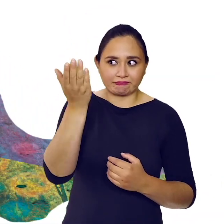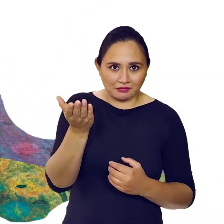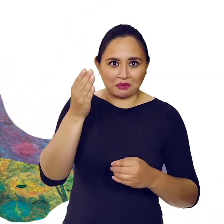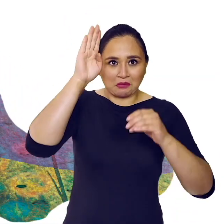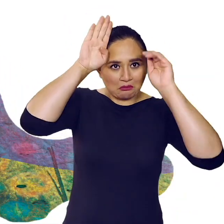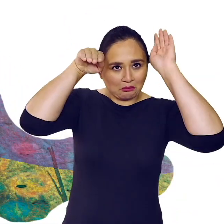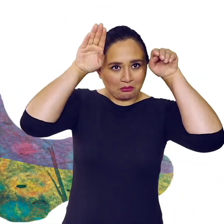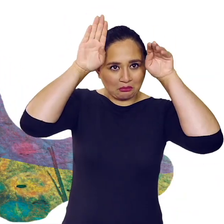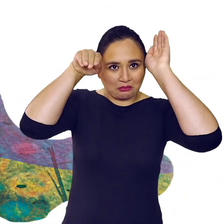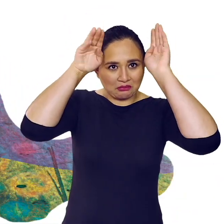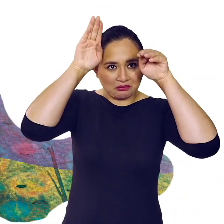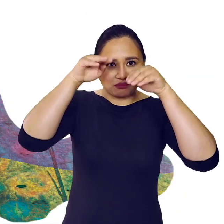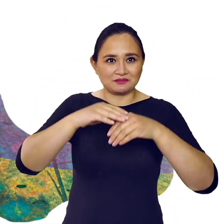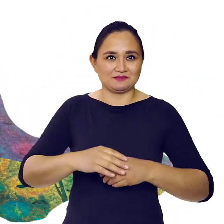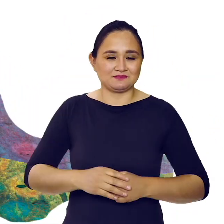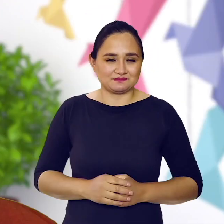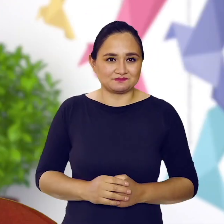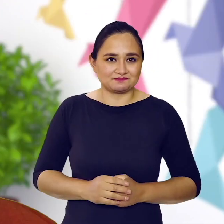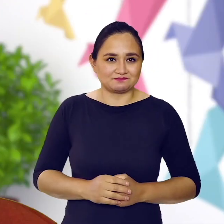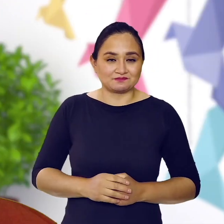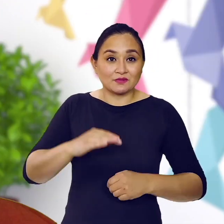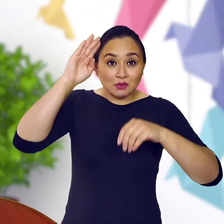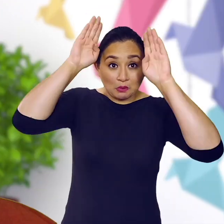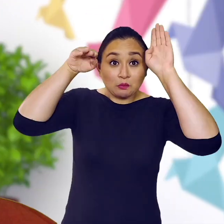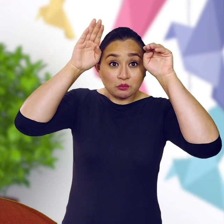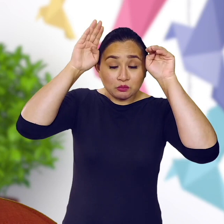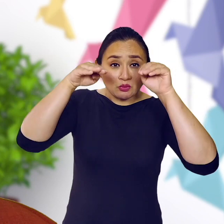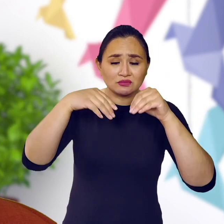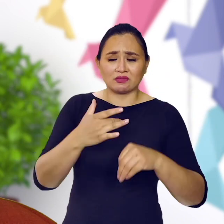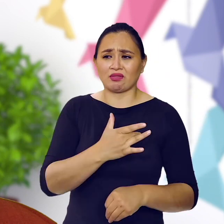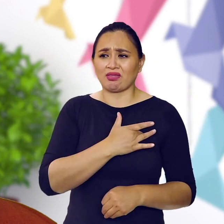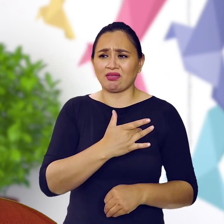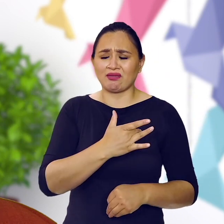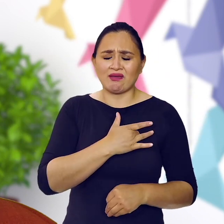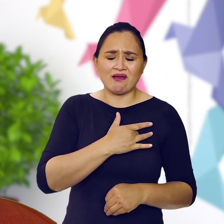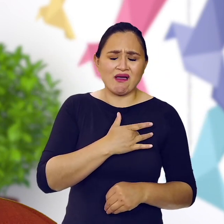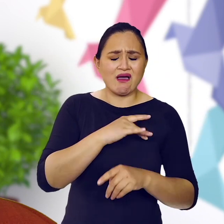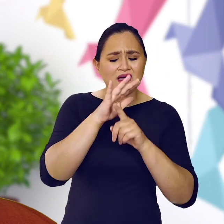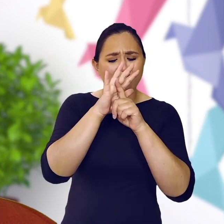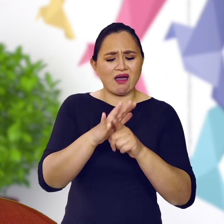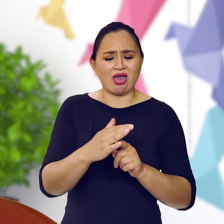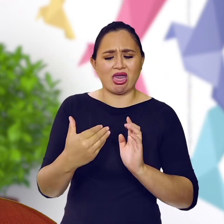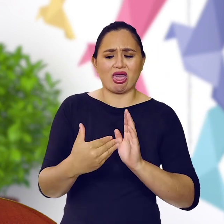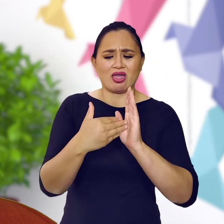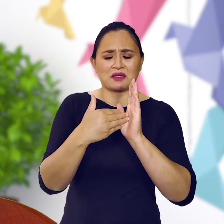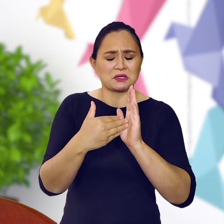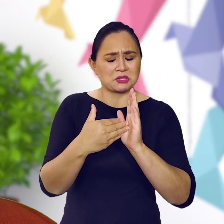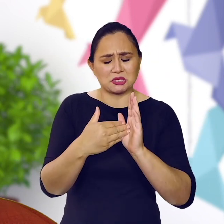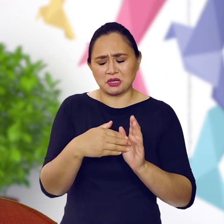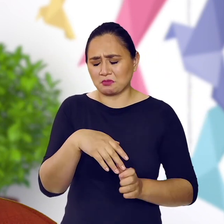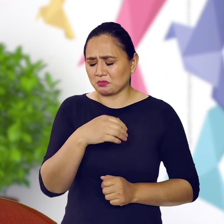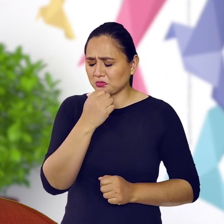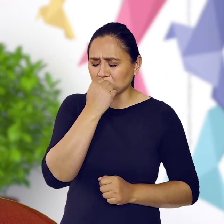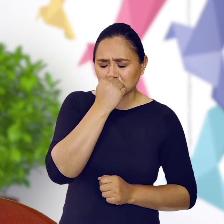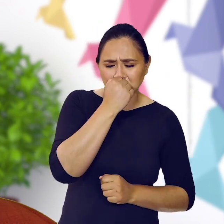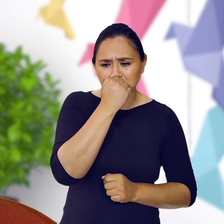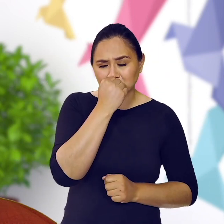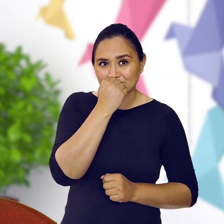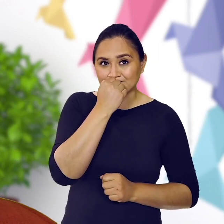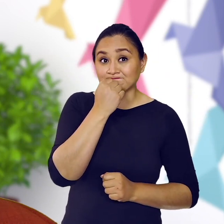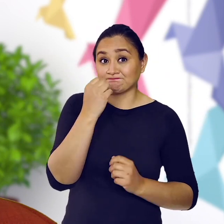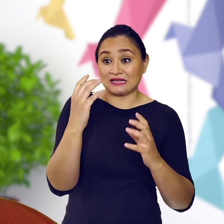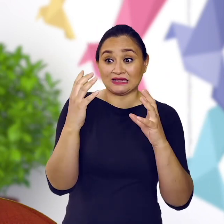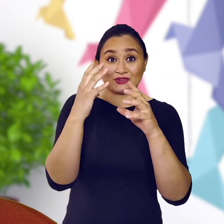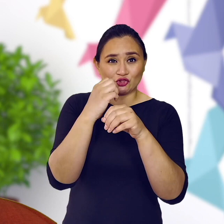«Tenía que ser el burro». Bruno se sintió tan humillado que no volvió a decir nada en el resto del día. Esa